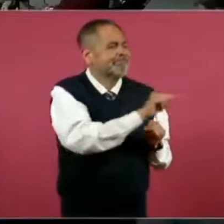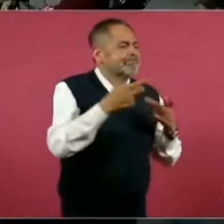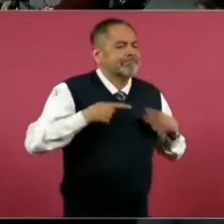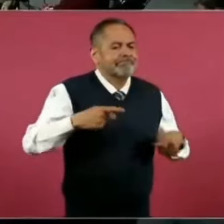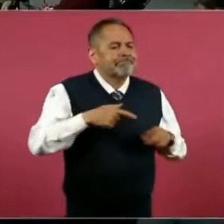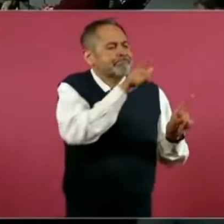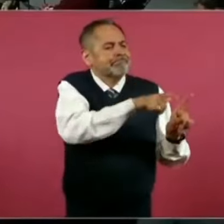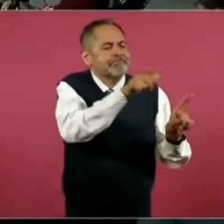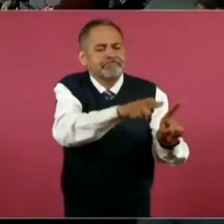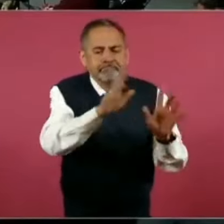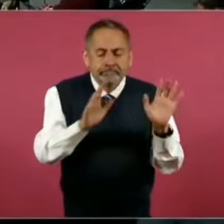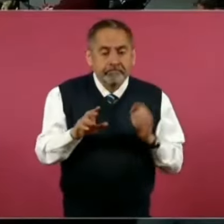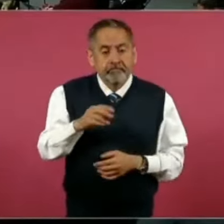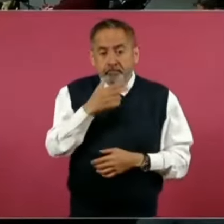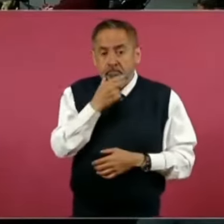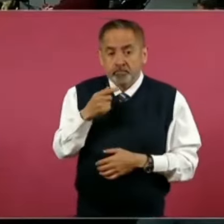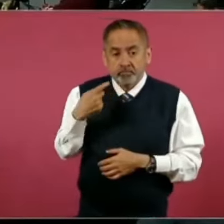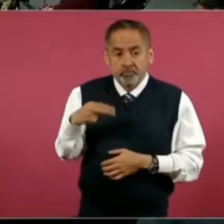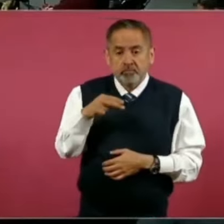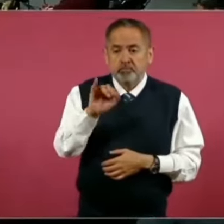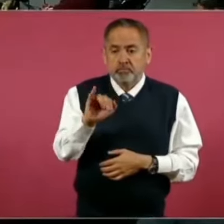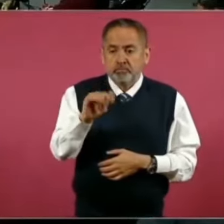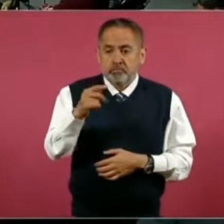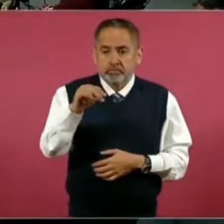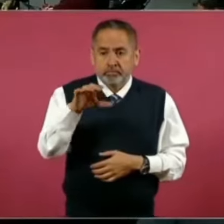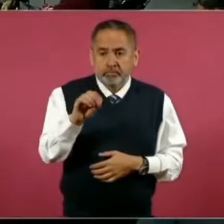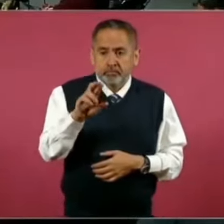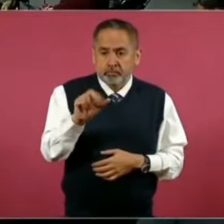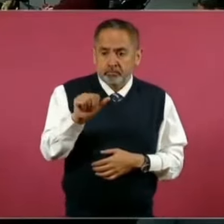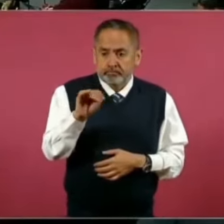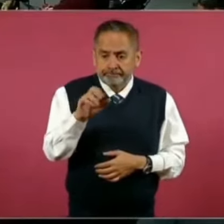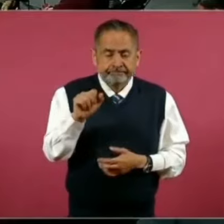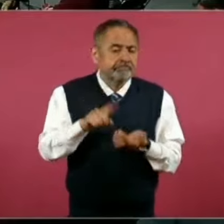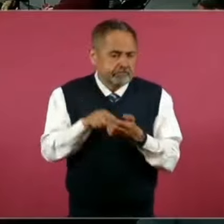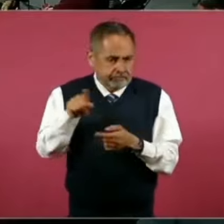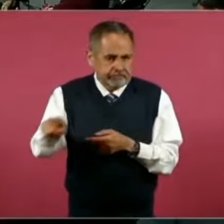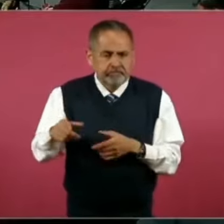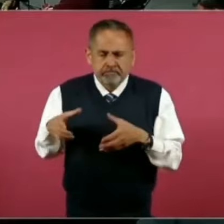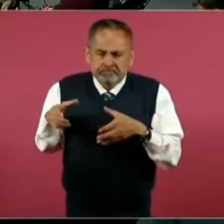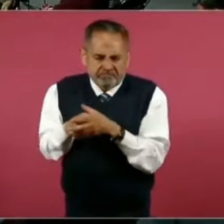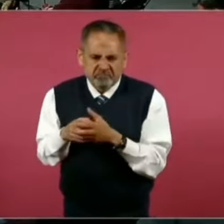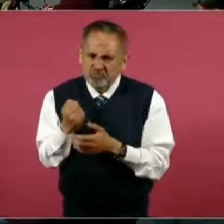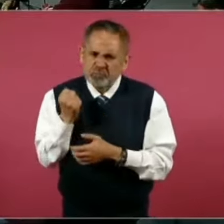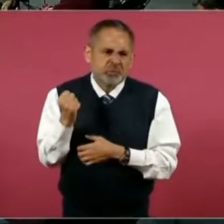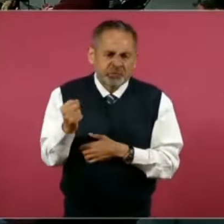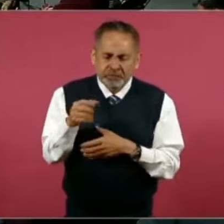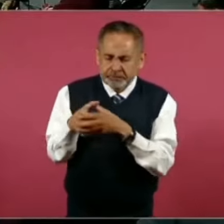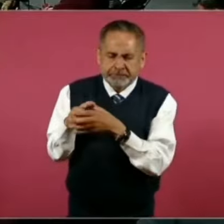Ignacio Ramírez, que era un liberal radical,